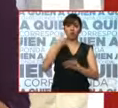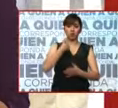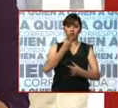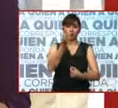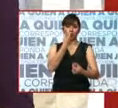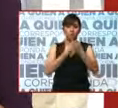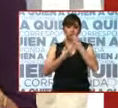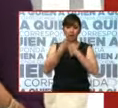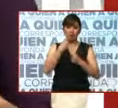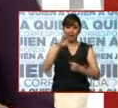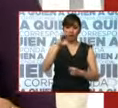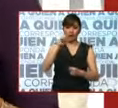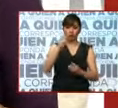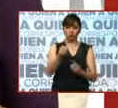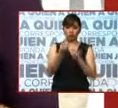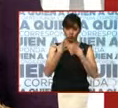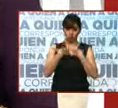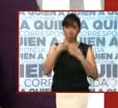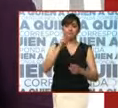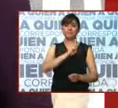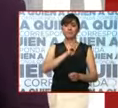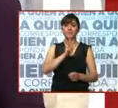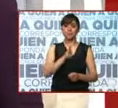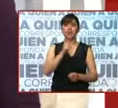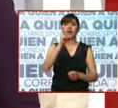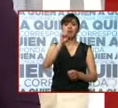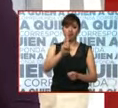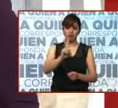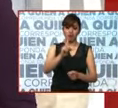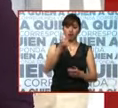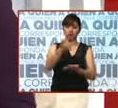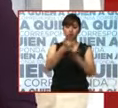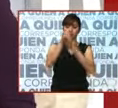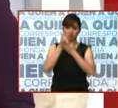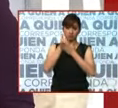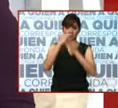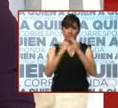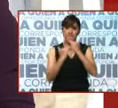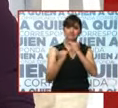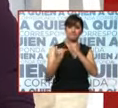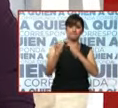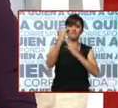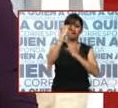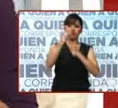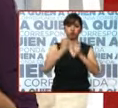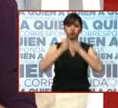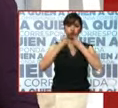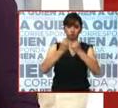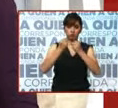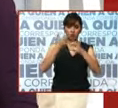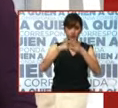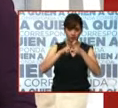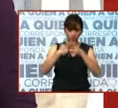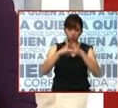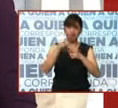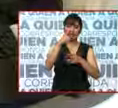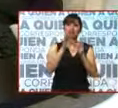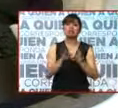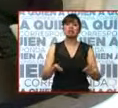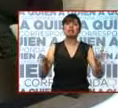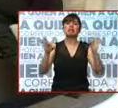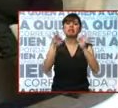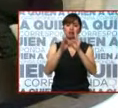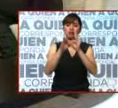aporte adicional de calcio, de vitamina D y de 4 minerales que incrementan la fortaleza del hueso y que tienen como propósito